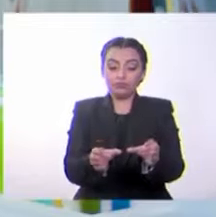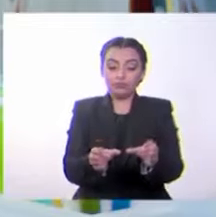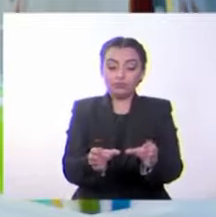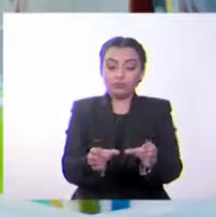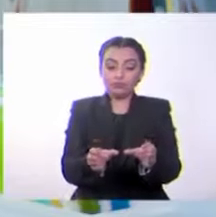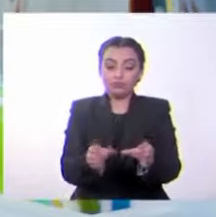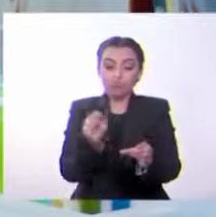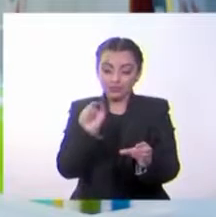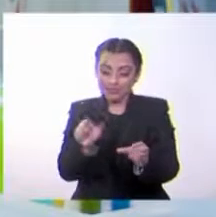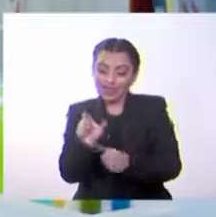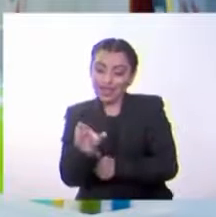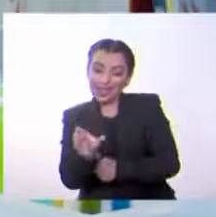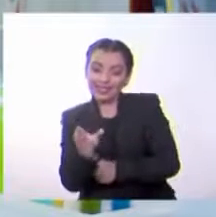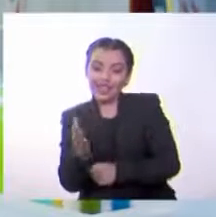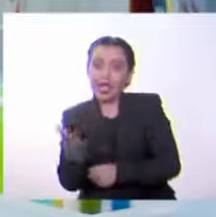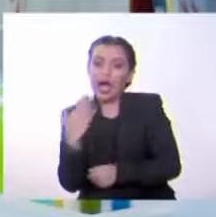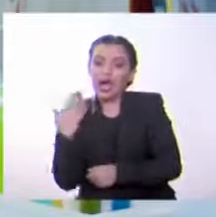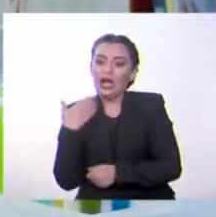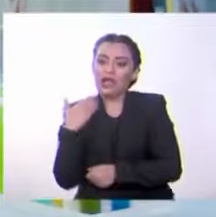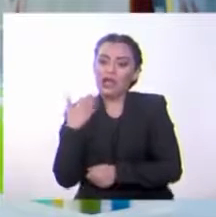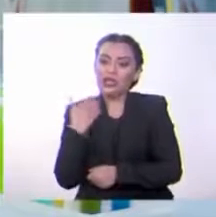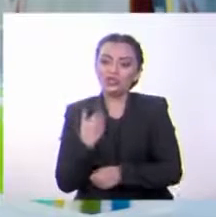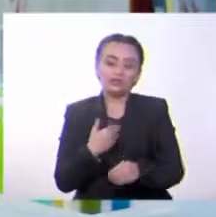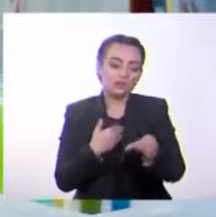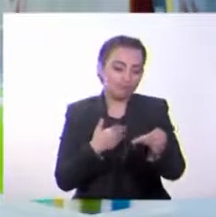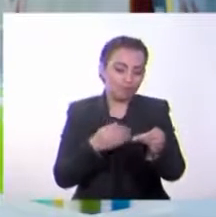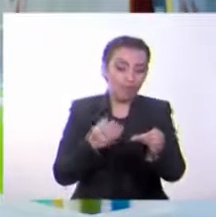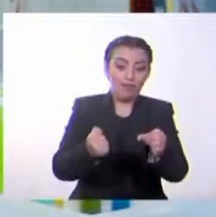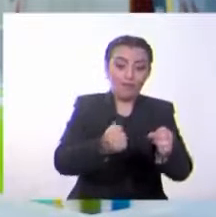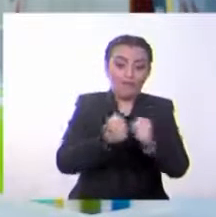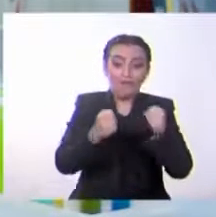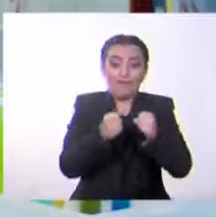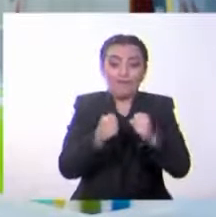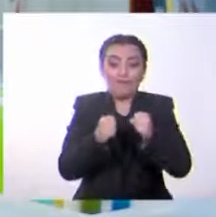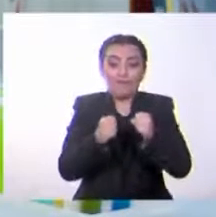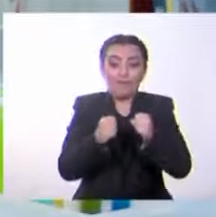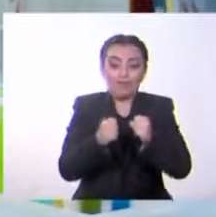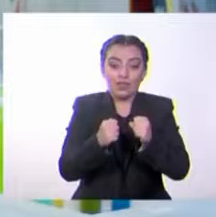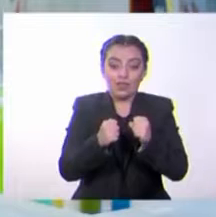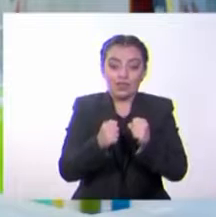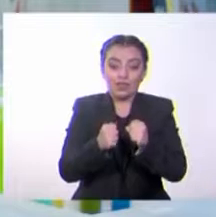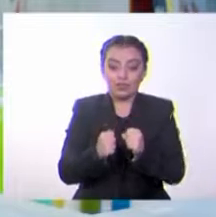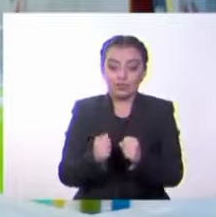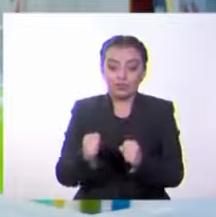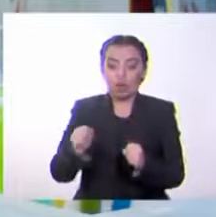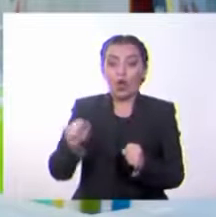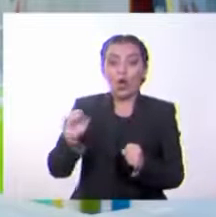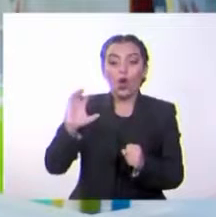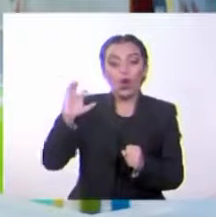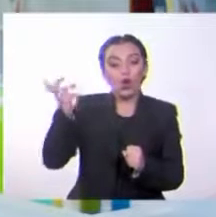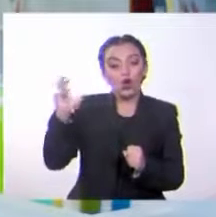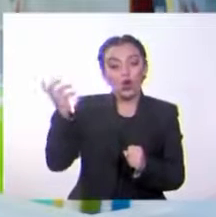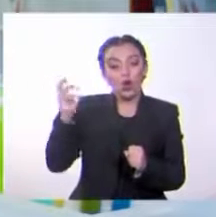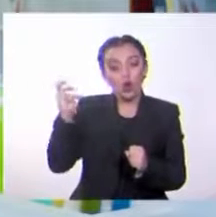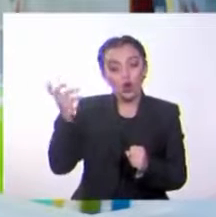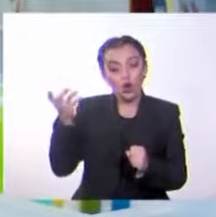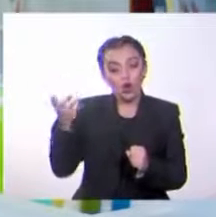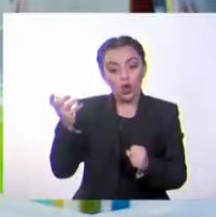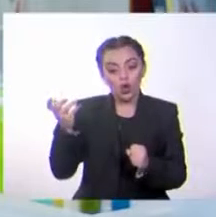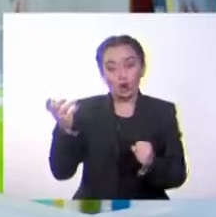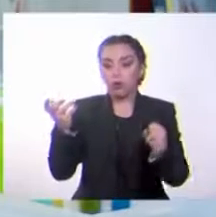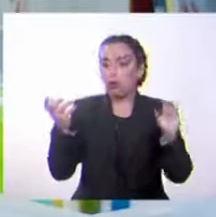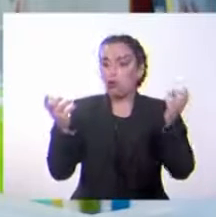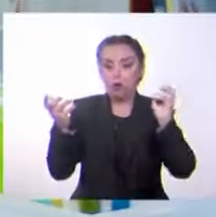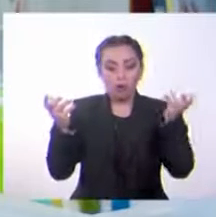caliente, tengo agua fría, dos colorantes vegetales, no hay ningún problema